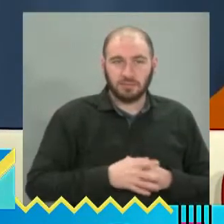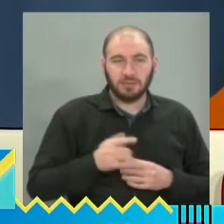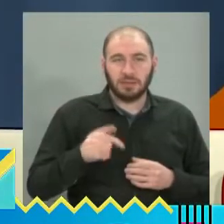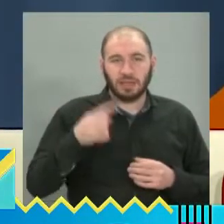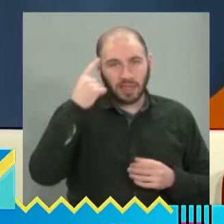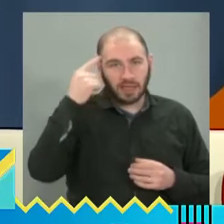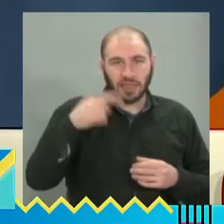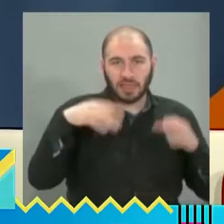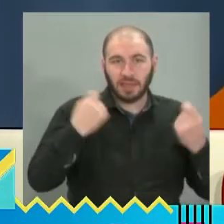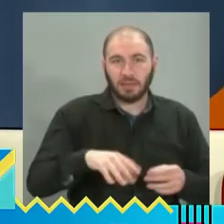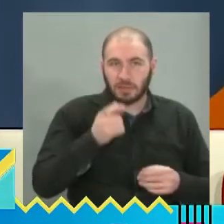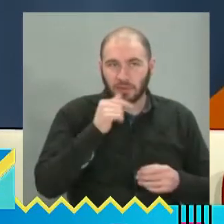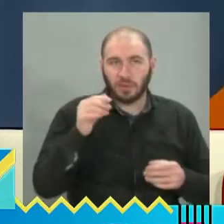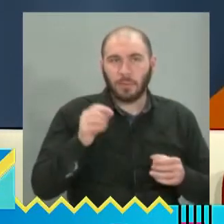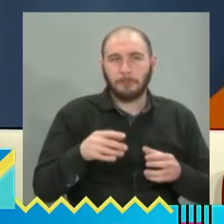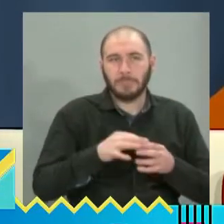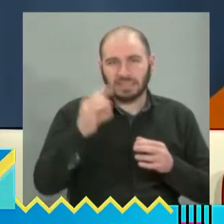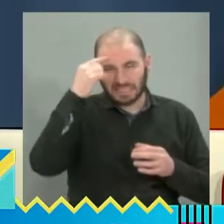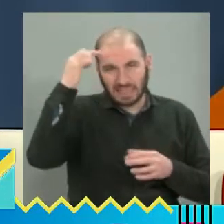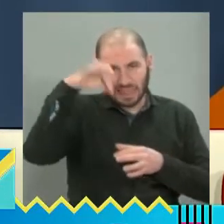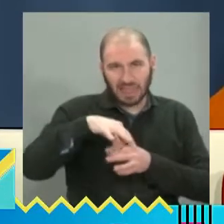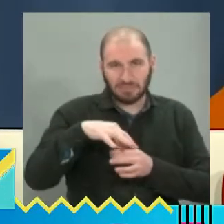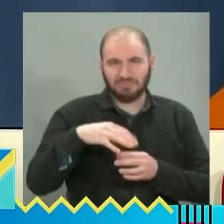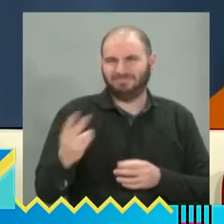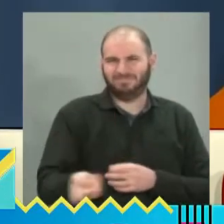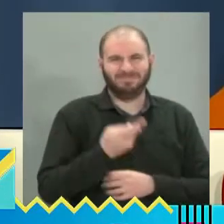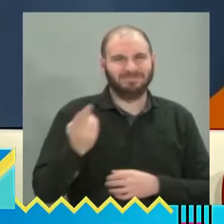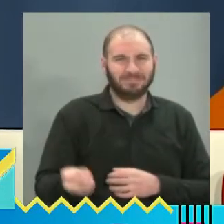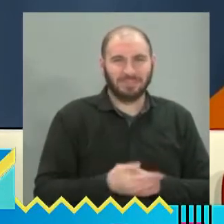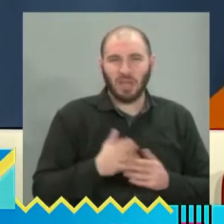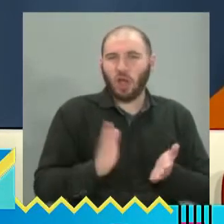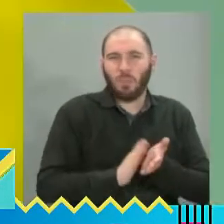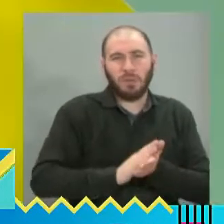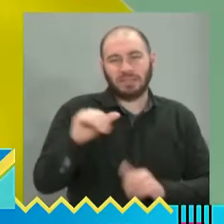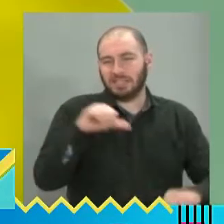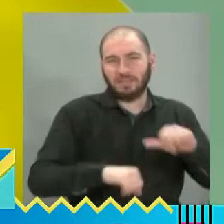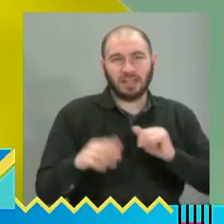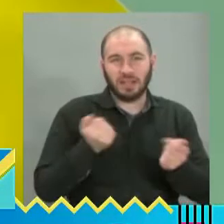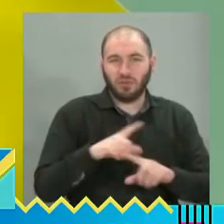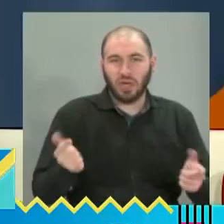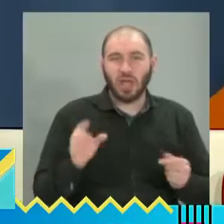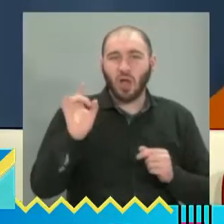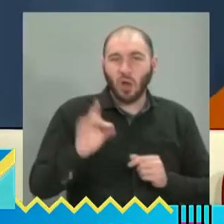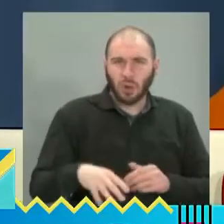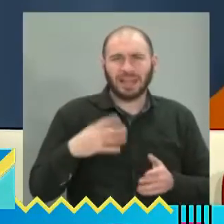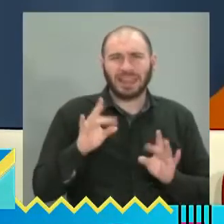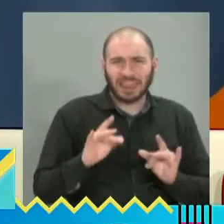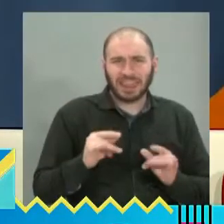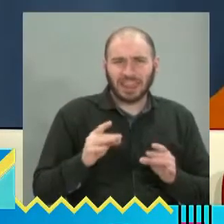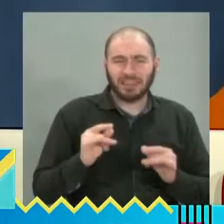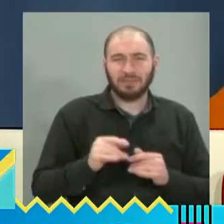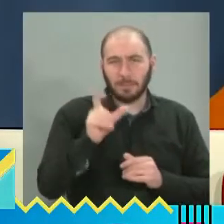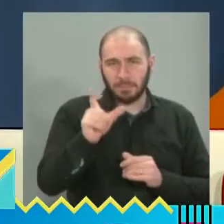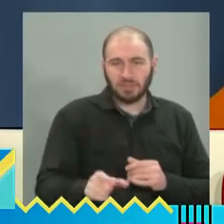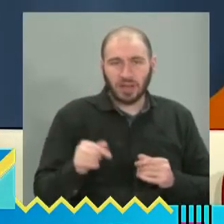una creencia que el láser le tocó una parte en cerebro. Pero no tiene ningún tipo de evidencia científica, solamente cuesta tanto y le duele tanto